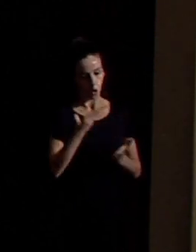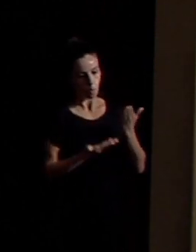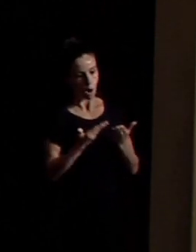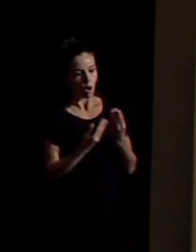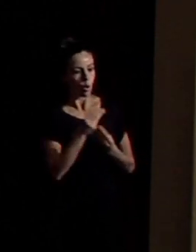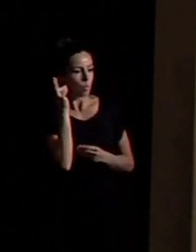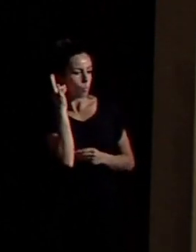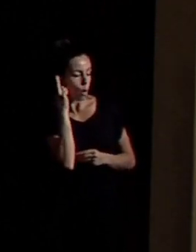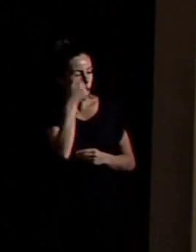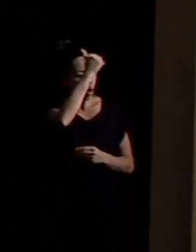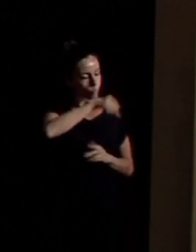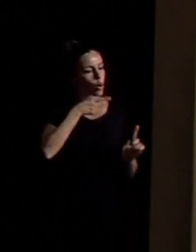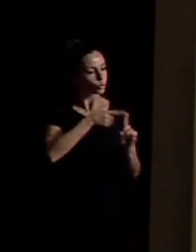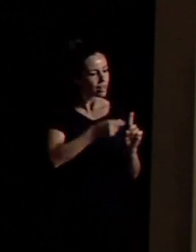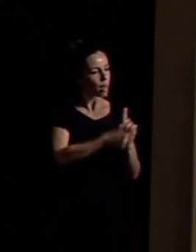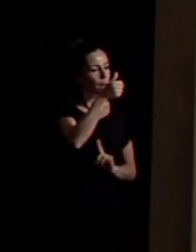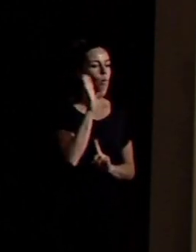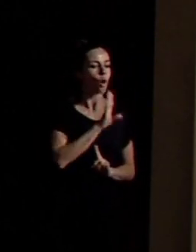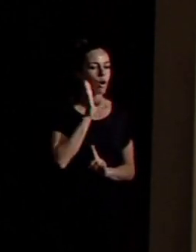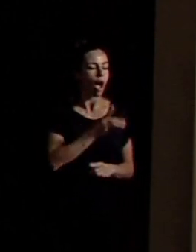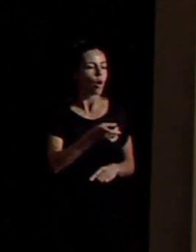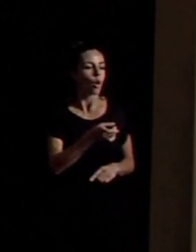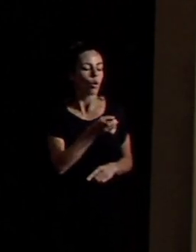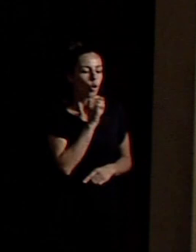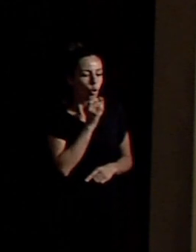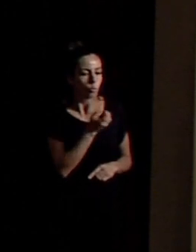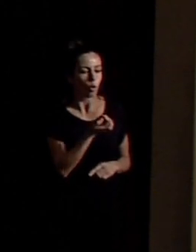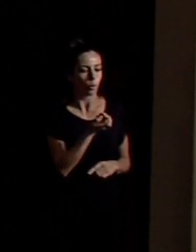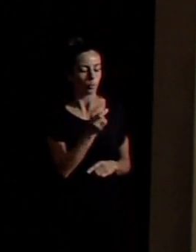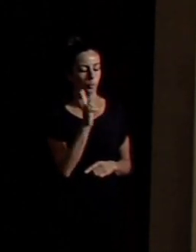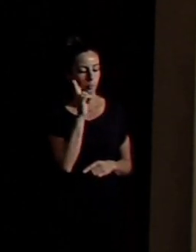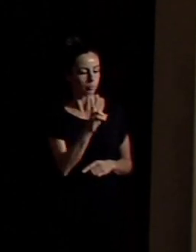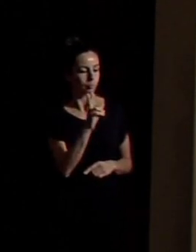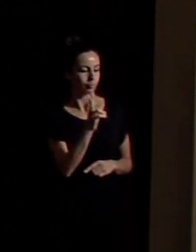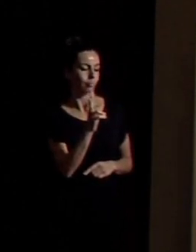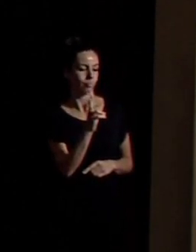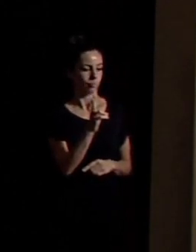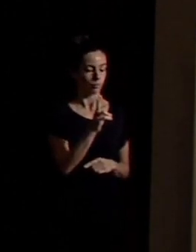pornografía, cómo se ve una relación de pareja